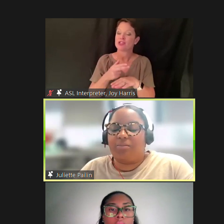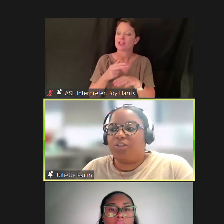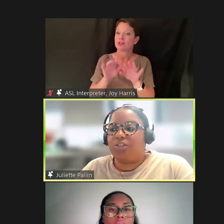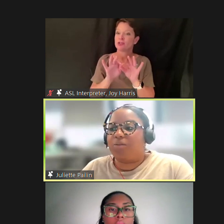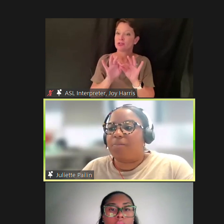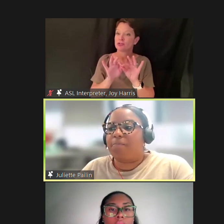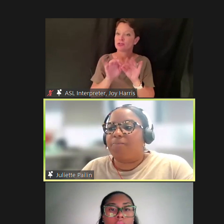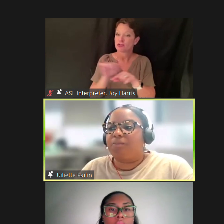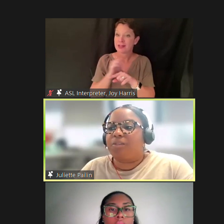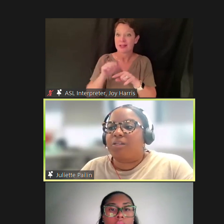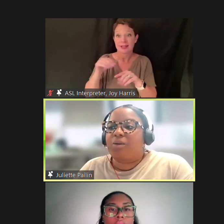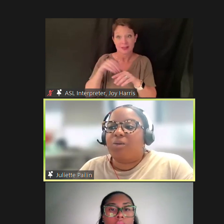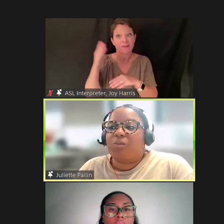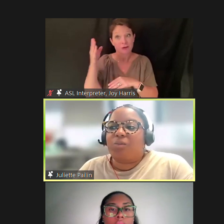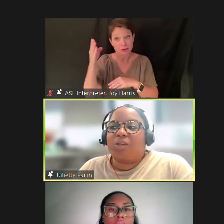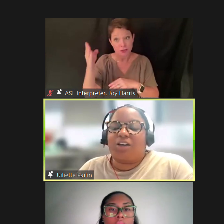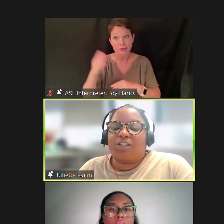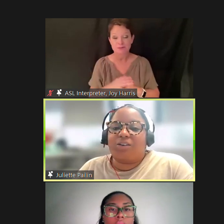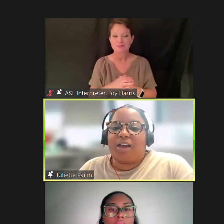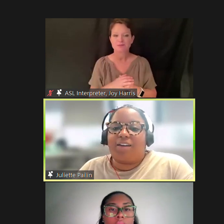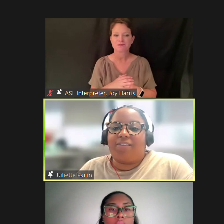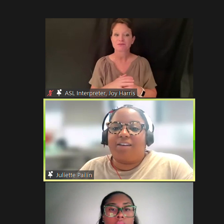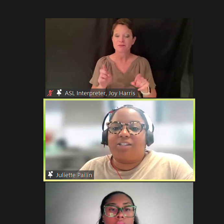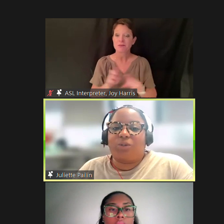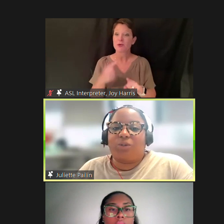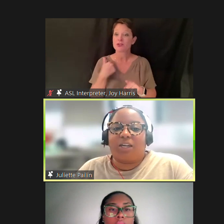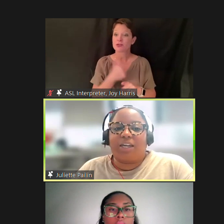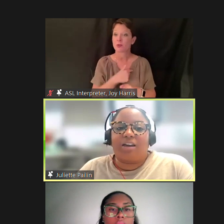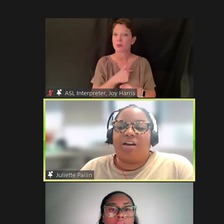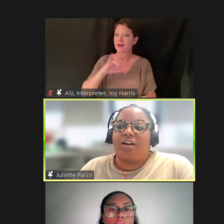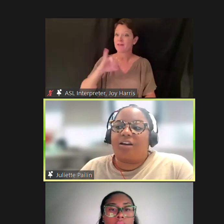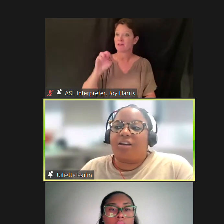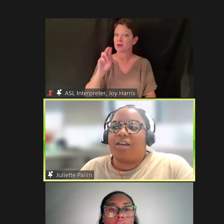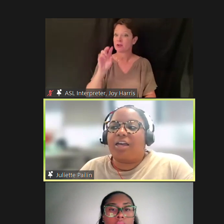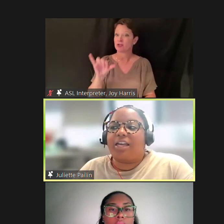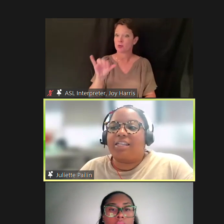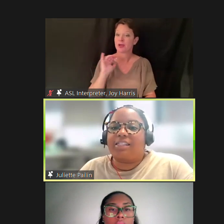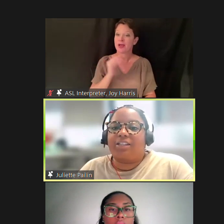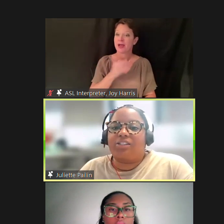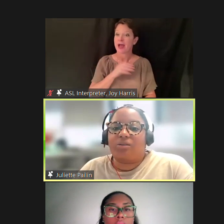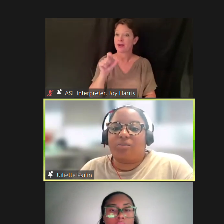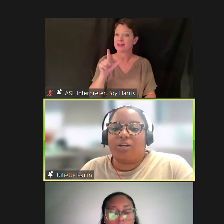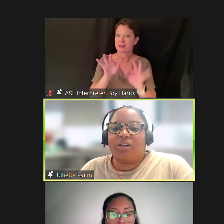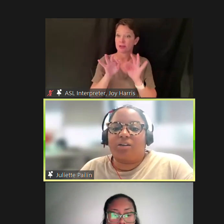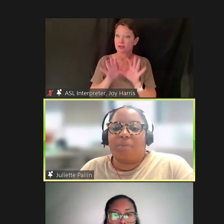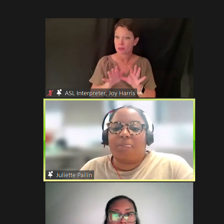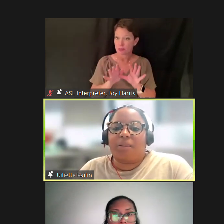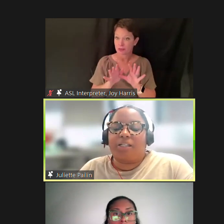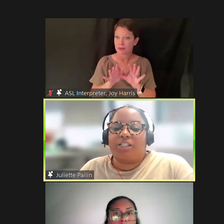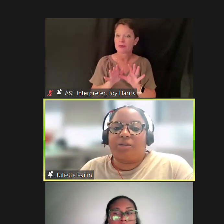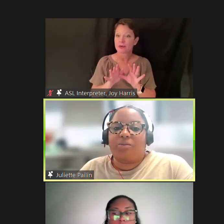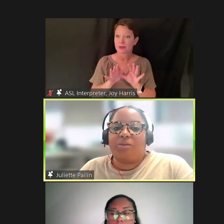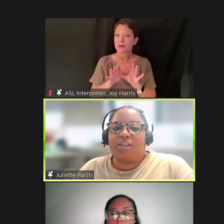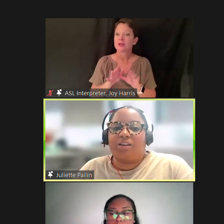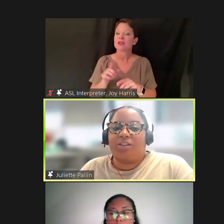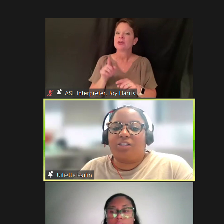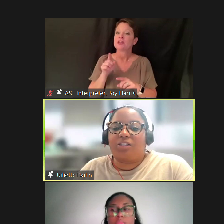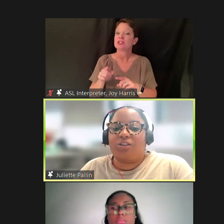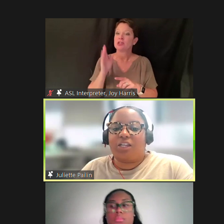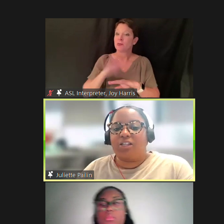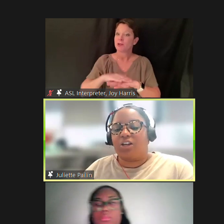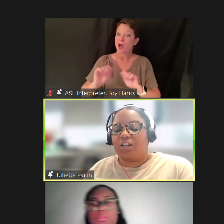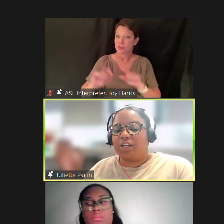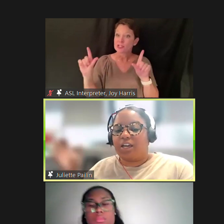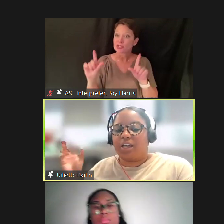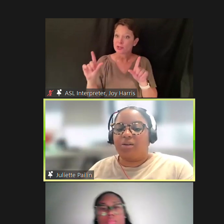the future. We also have Joy, our Bien, tenemos a bilingual Joy, interpreter. So if you nuestra see on the